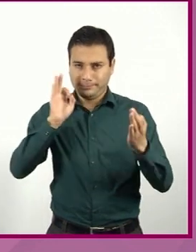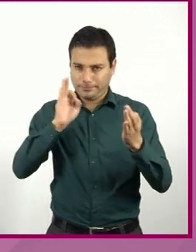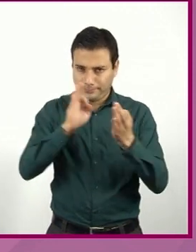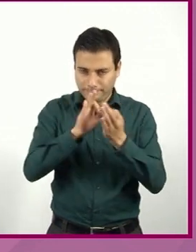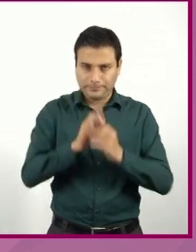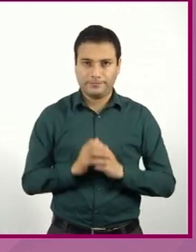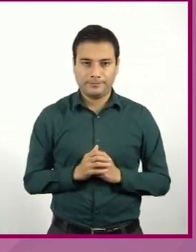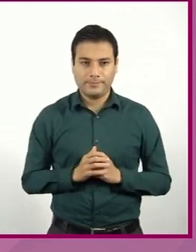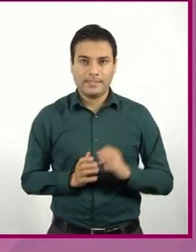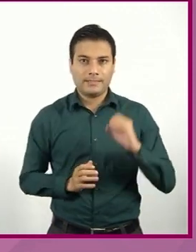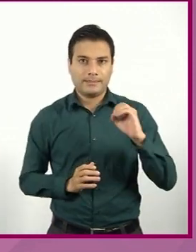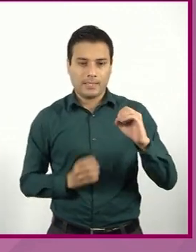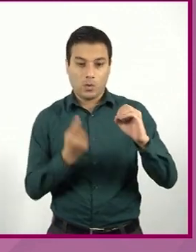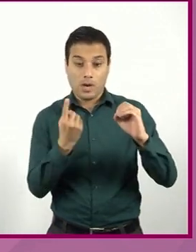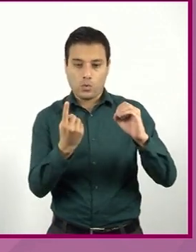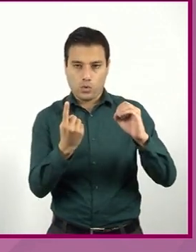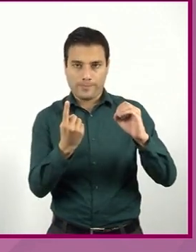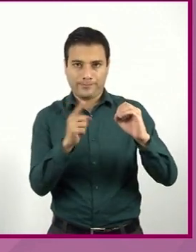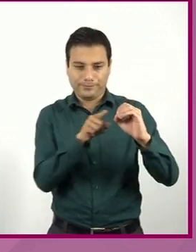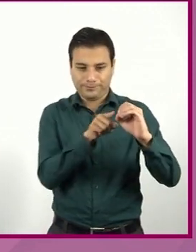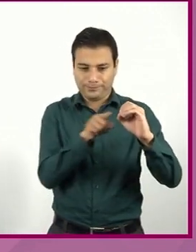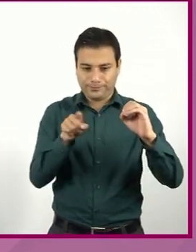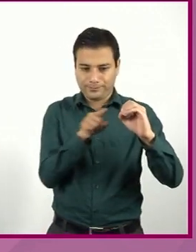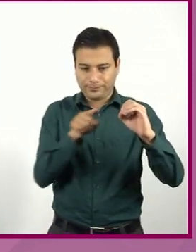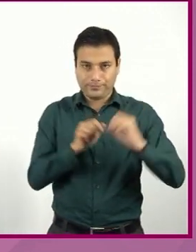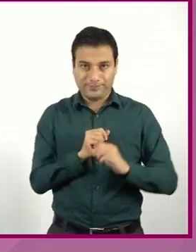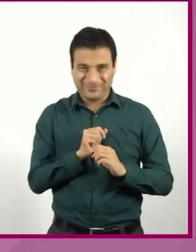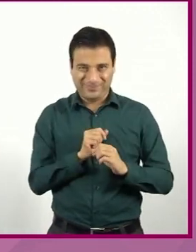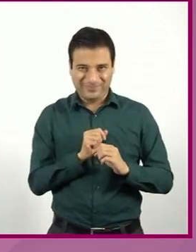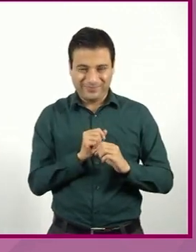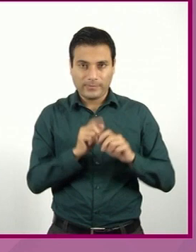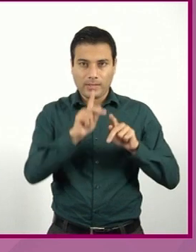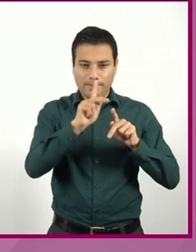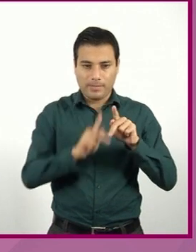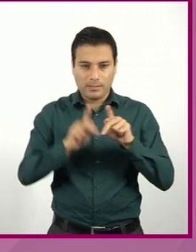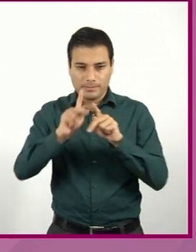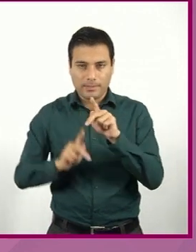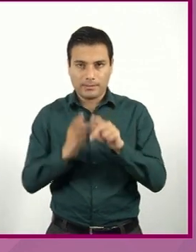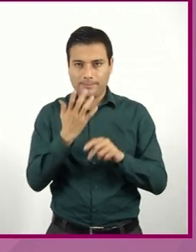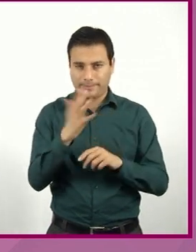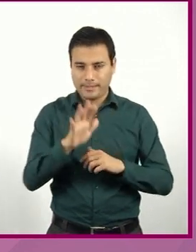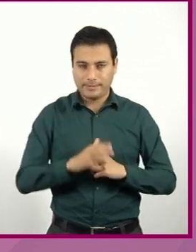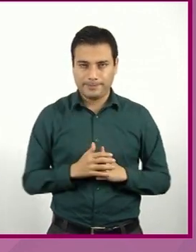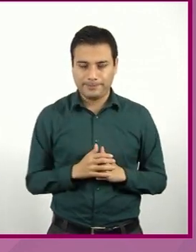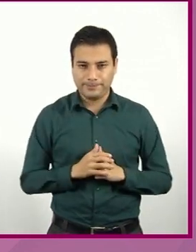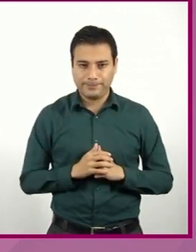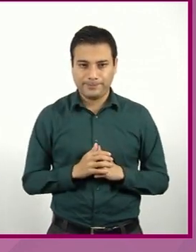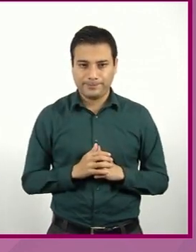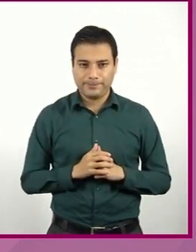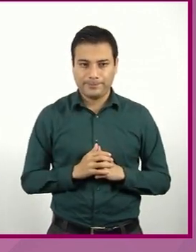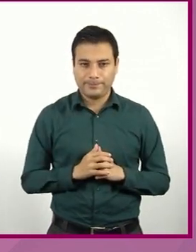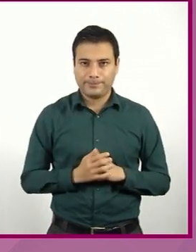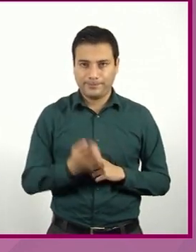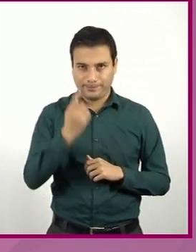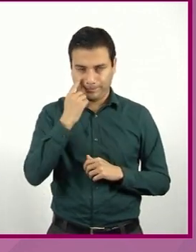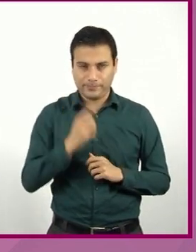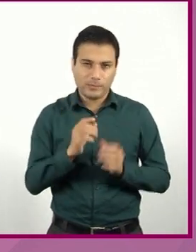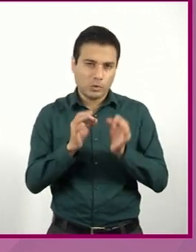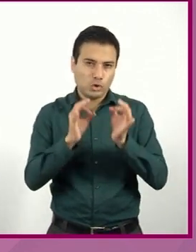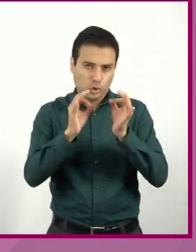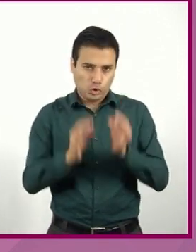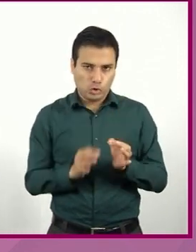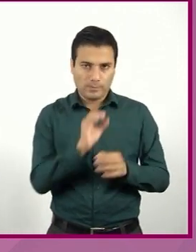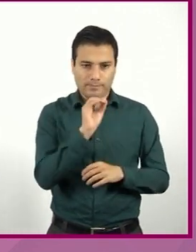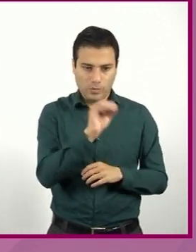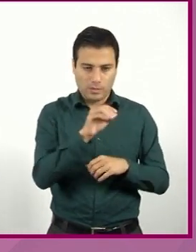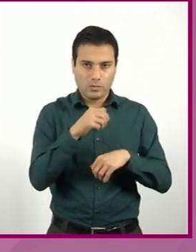segmento del 0 al 1 y dividamos en 10 partes iguales. Ahora asignemos el número correspondiente